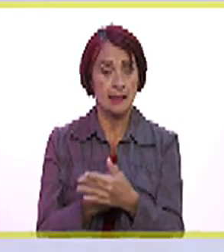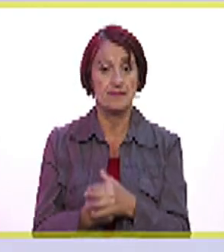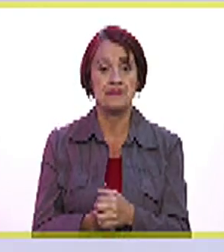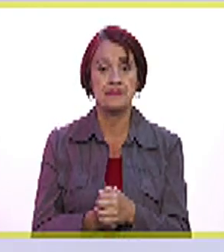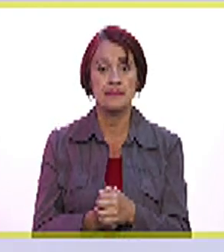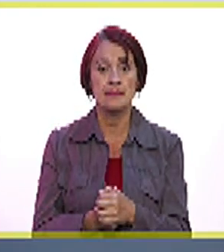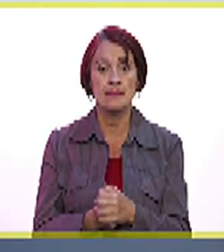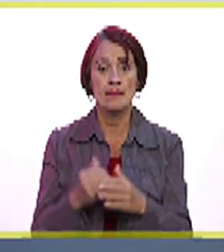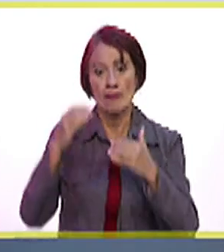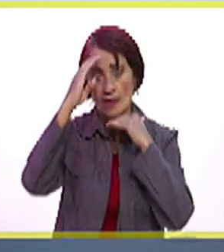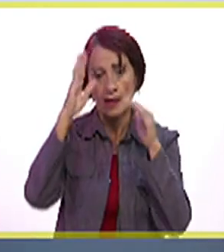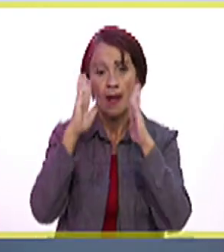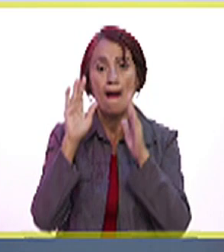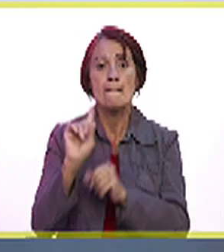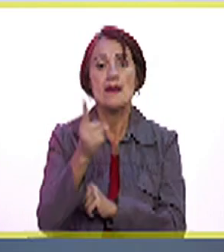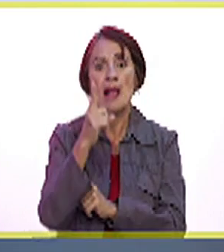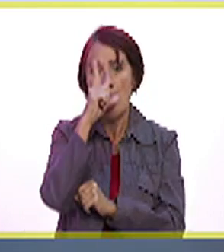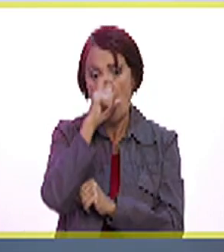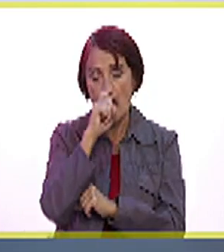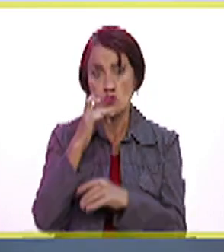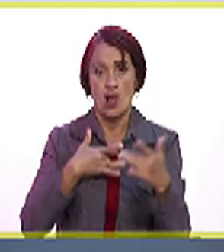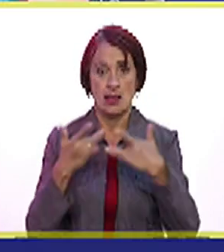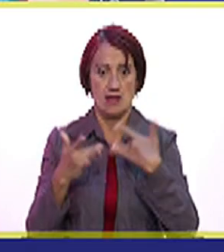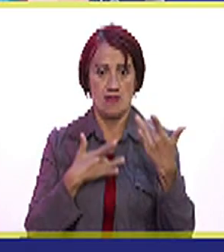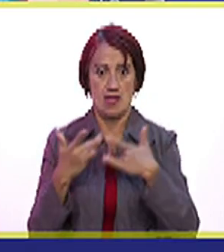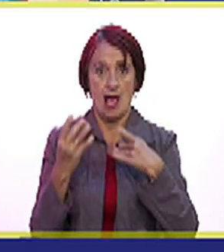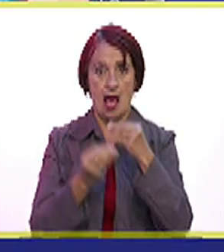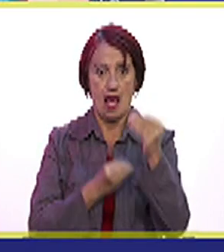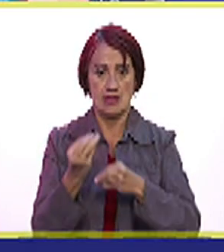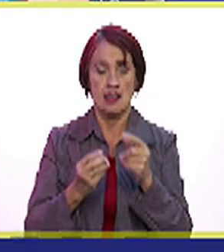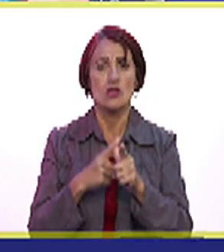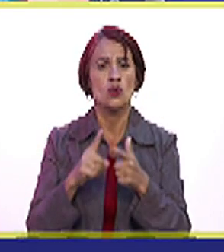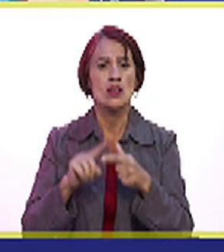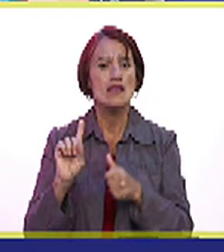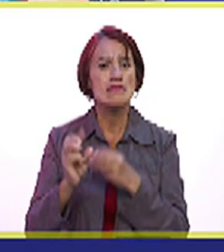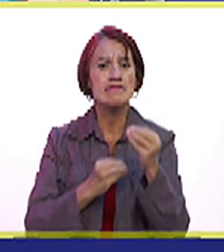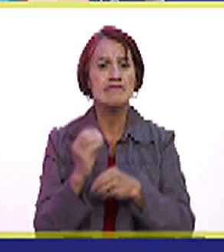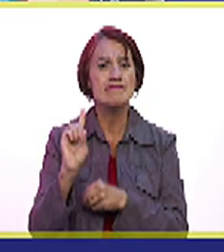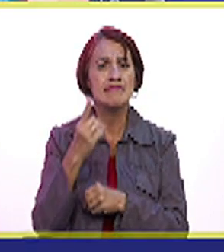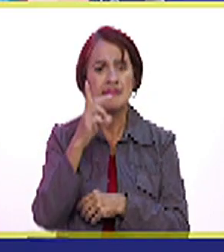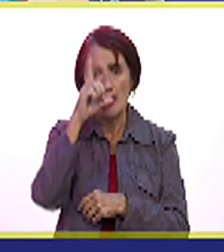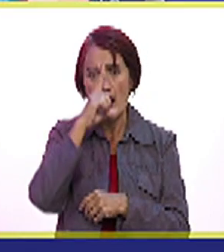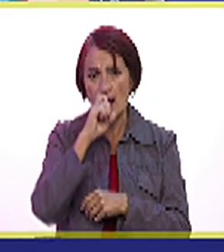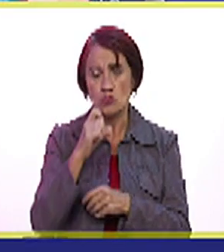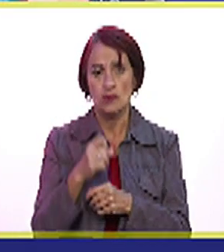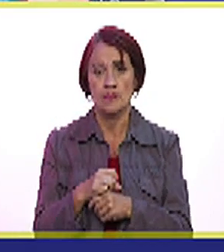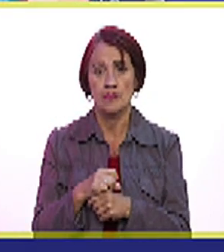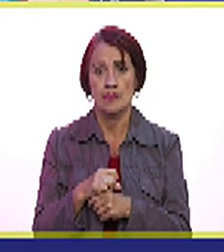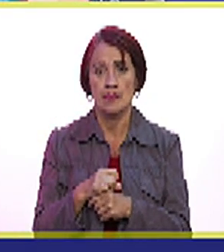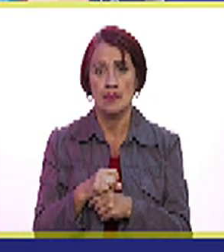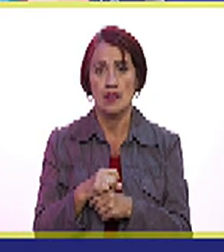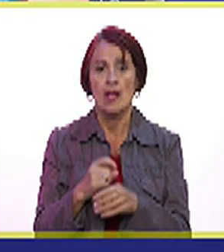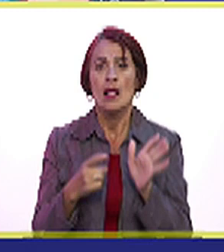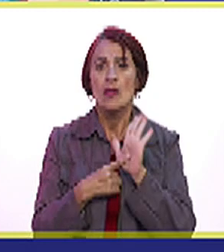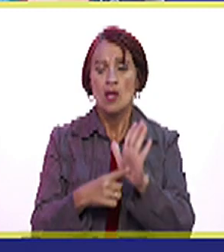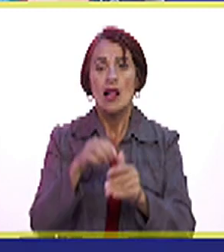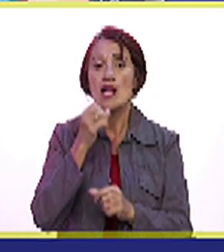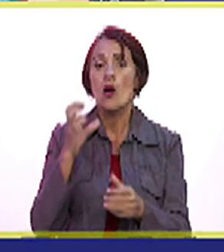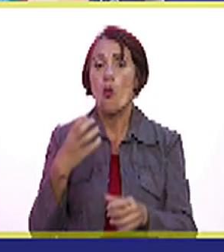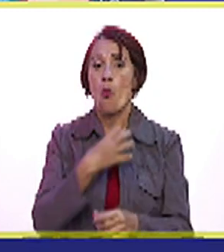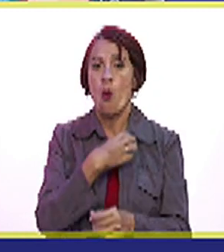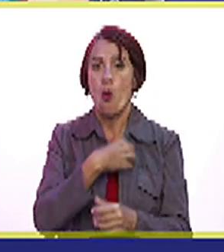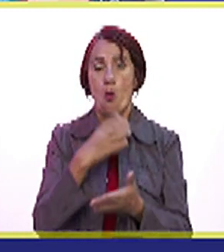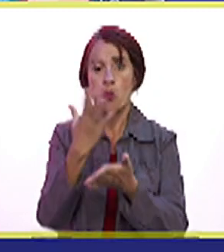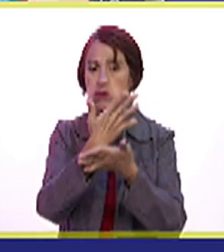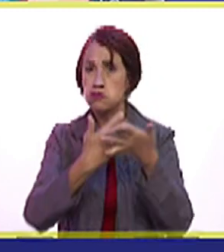atención primer año, porque vamos a enviar la actividad que van a realizar. ¿Qué va a realizar primer año? Del poema de Federico García Lorca, El